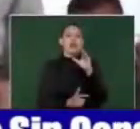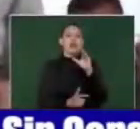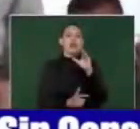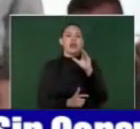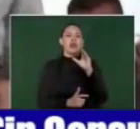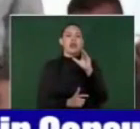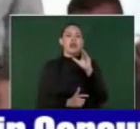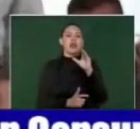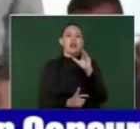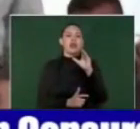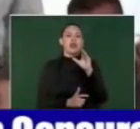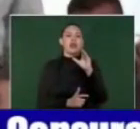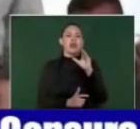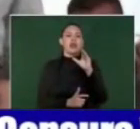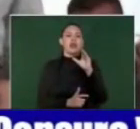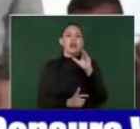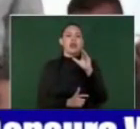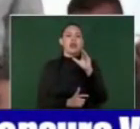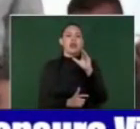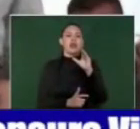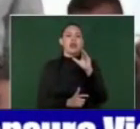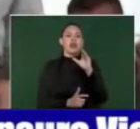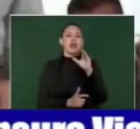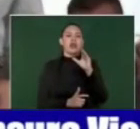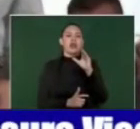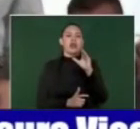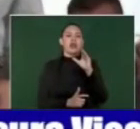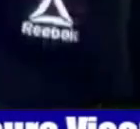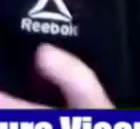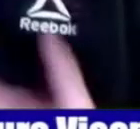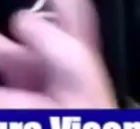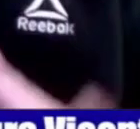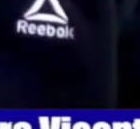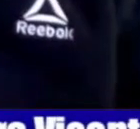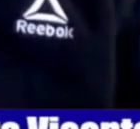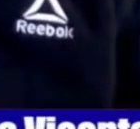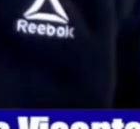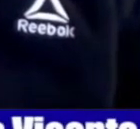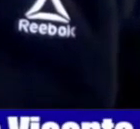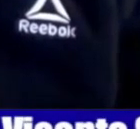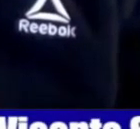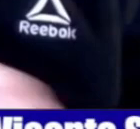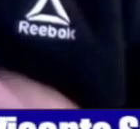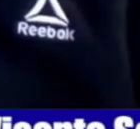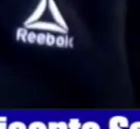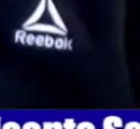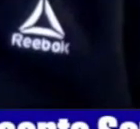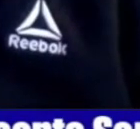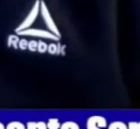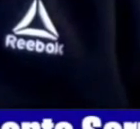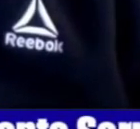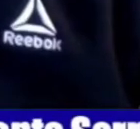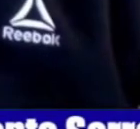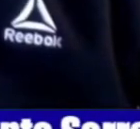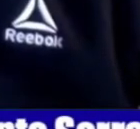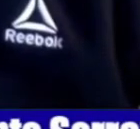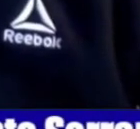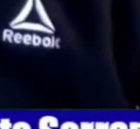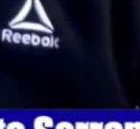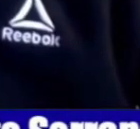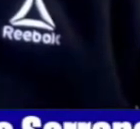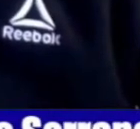al presidente López Obrador, y que hasta se burlen. Vamos a ver la pregunta que está jocosa, está rápida, esta intervención ahí en la mañanera, y